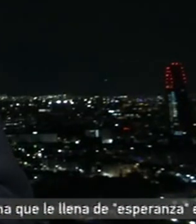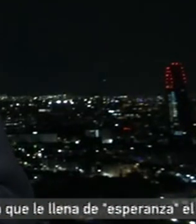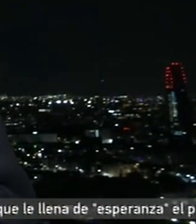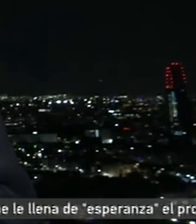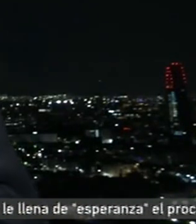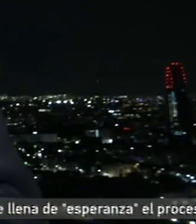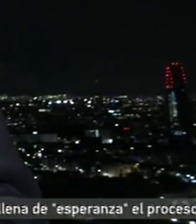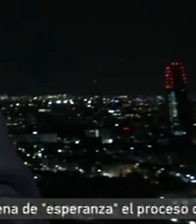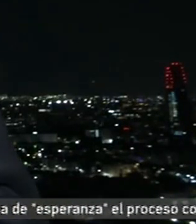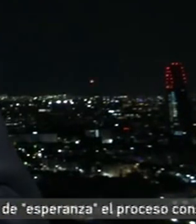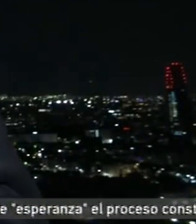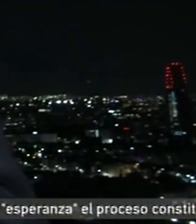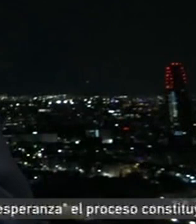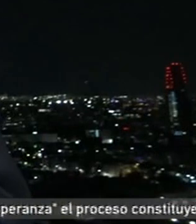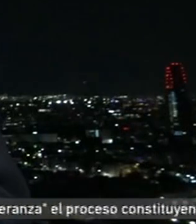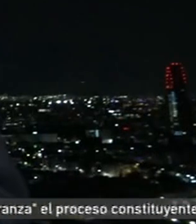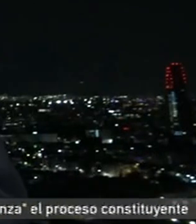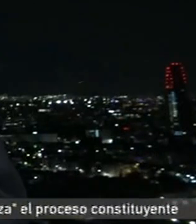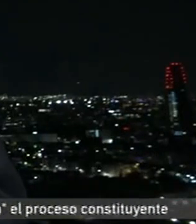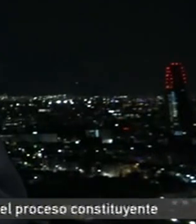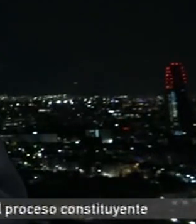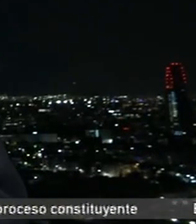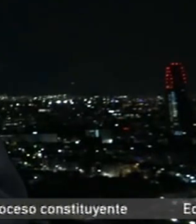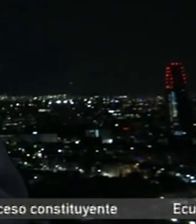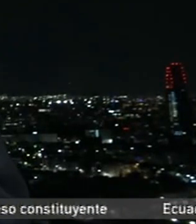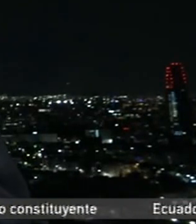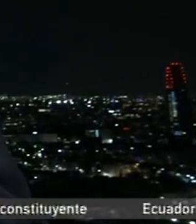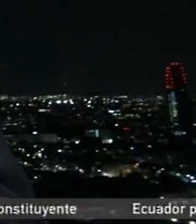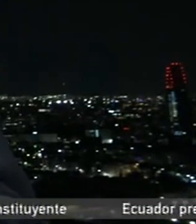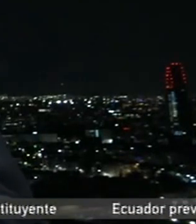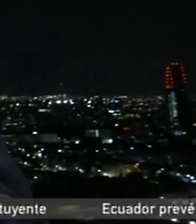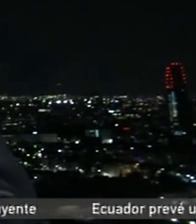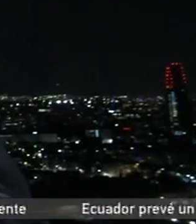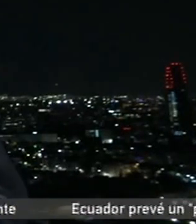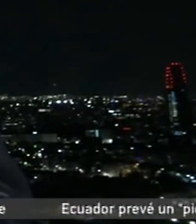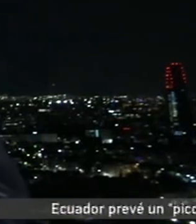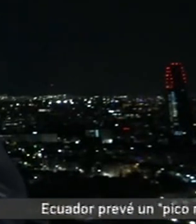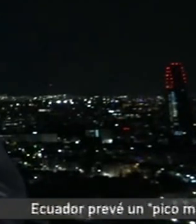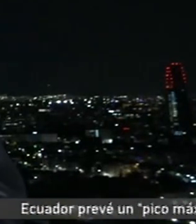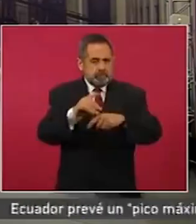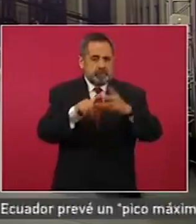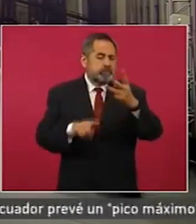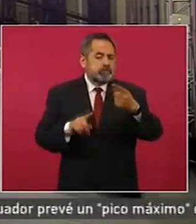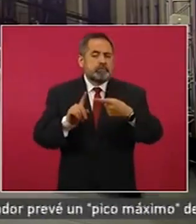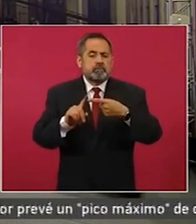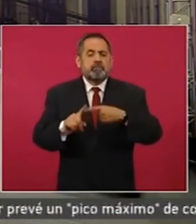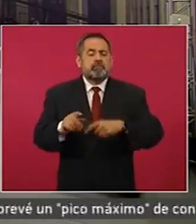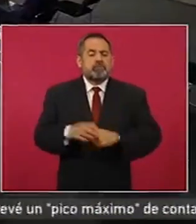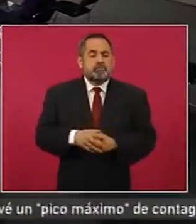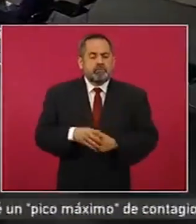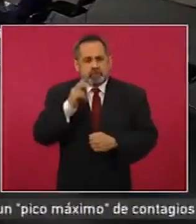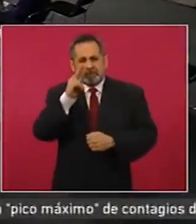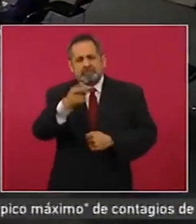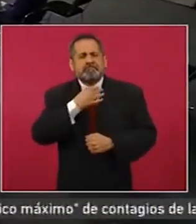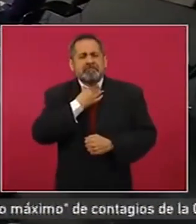llamadas en mañaneras donde siempre aparece sin el uso del cubrebocas veamos qué fue lo que dijo en la mañana lo escuchó un poquito